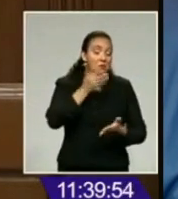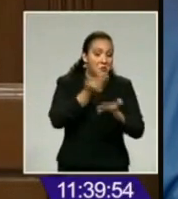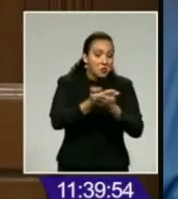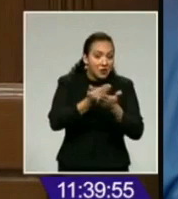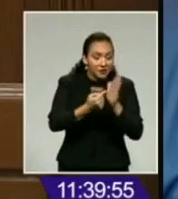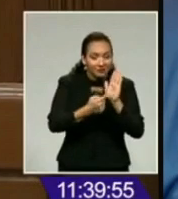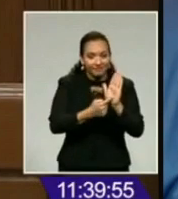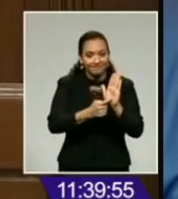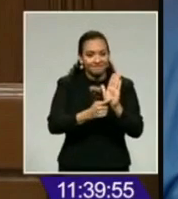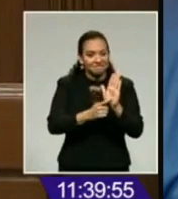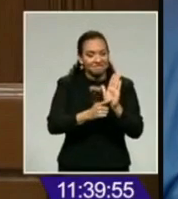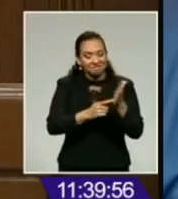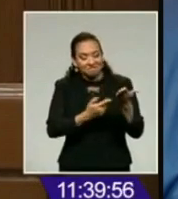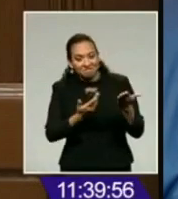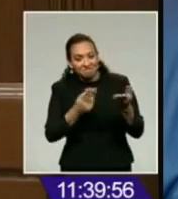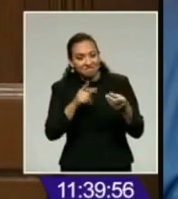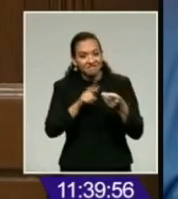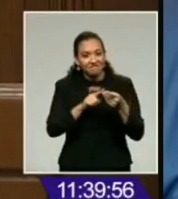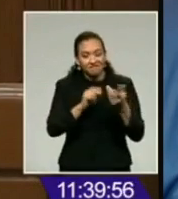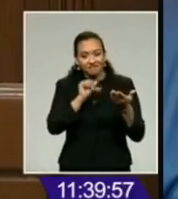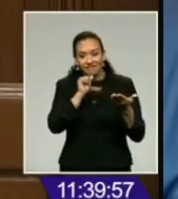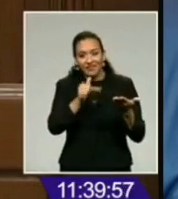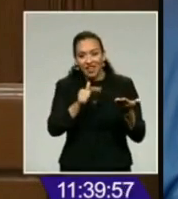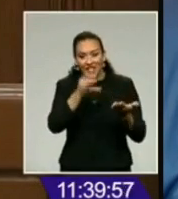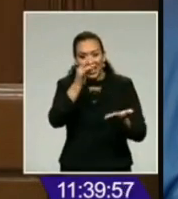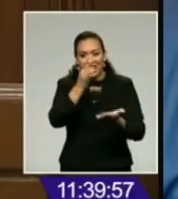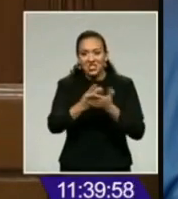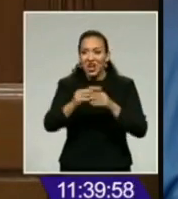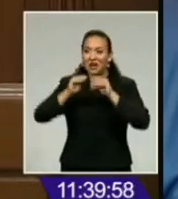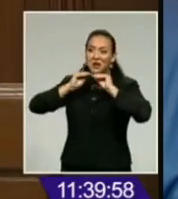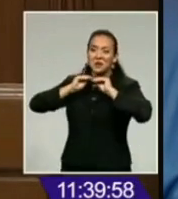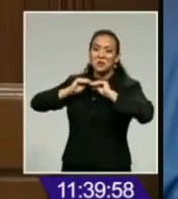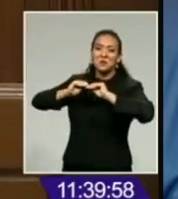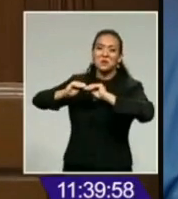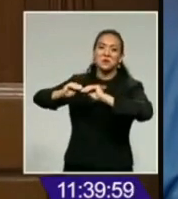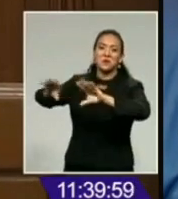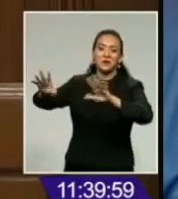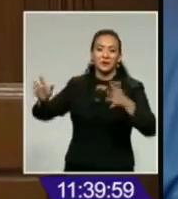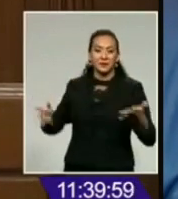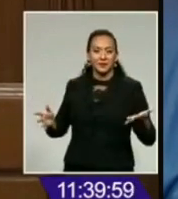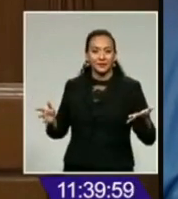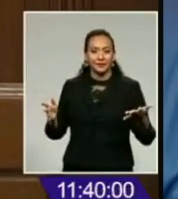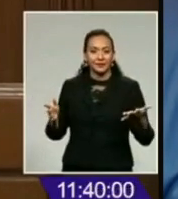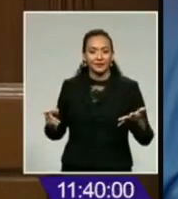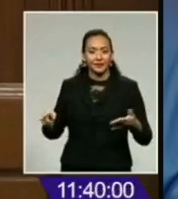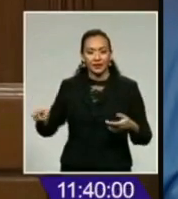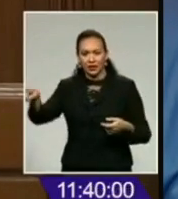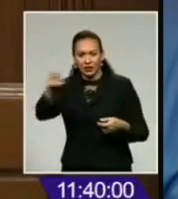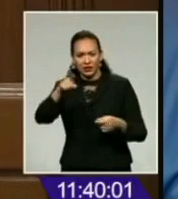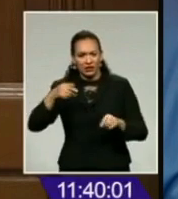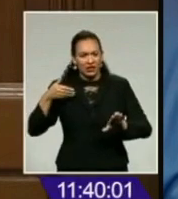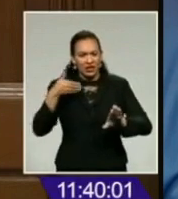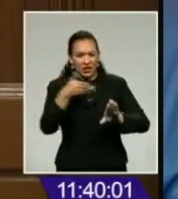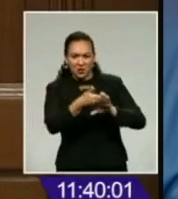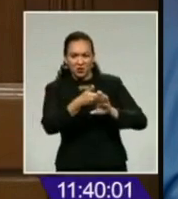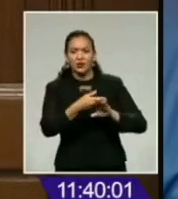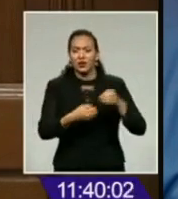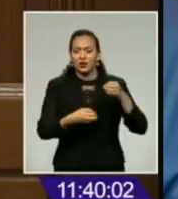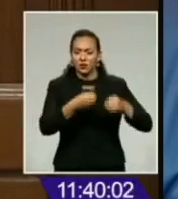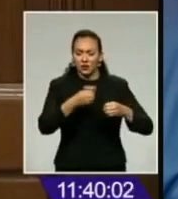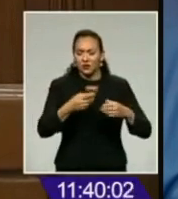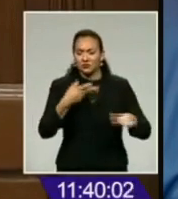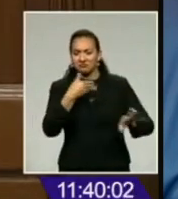Las coincidencias entre ataques y amenazas a la Judicatura Federal y a sus integrantes y el